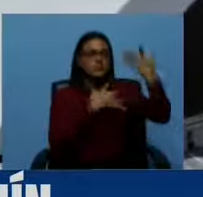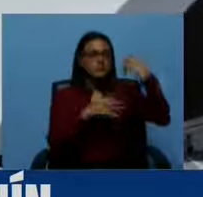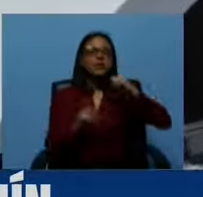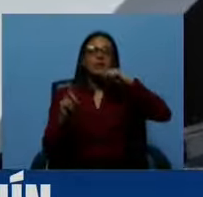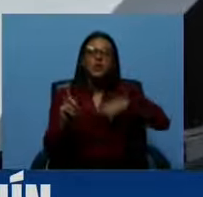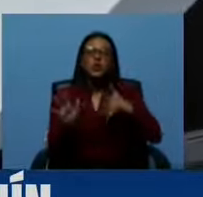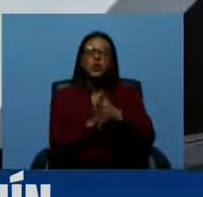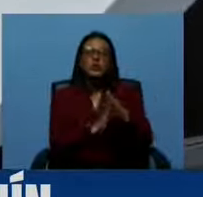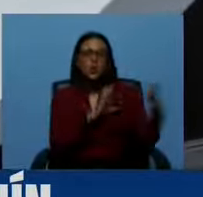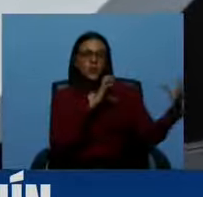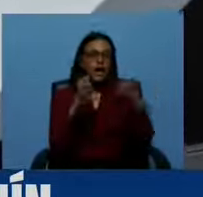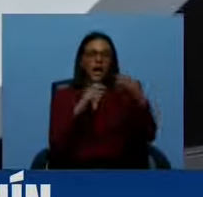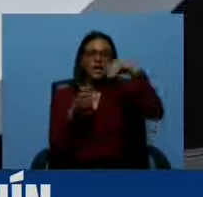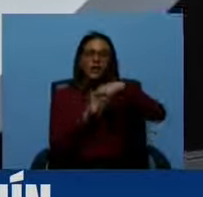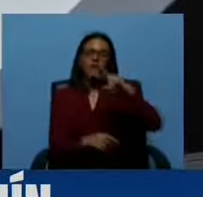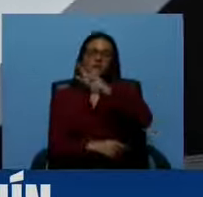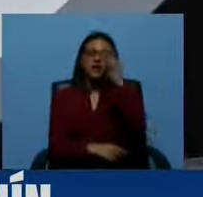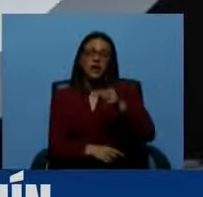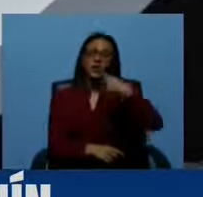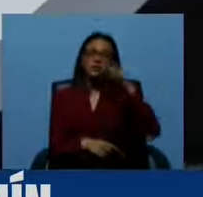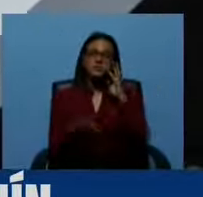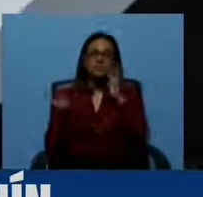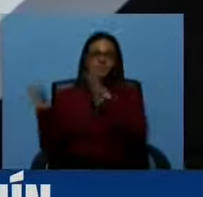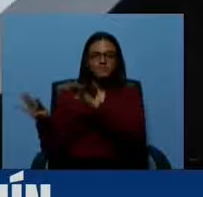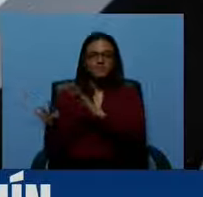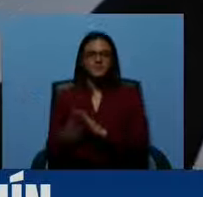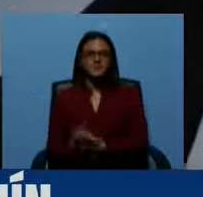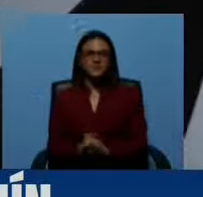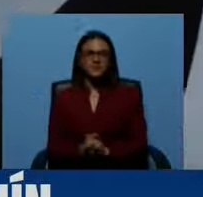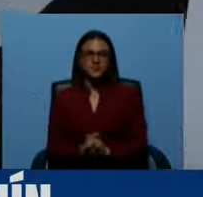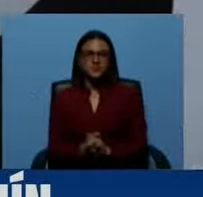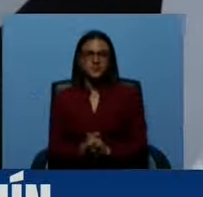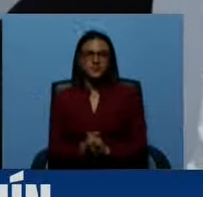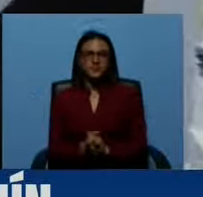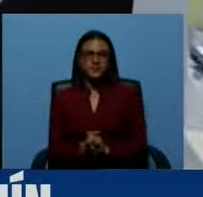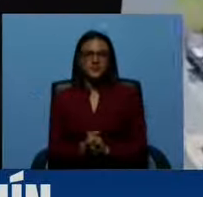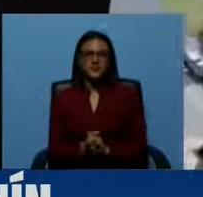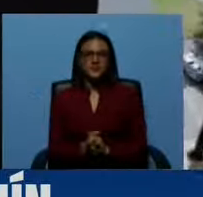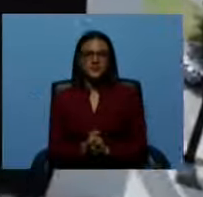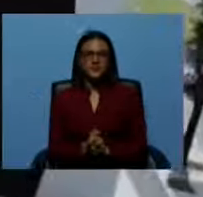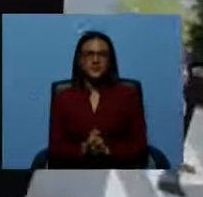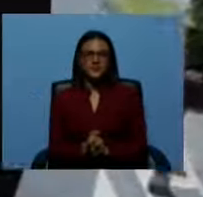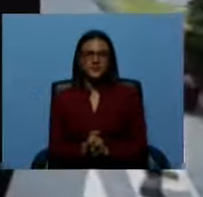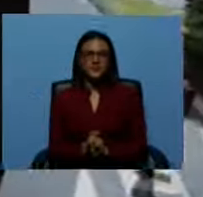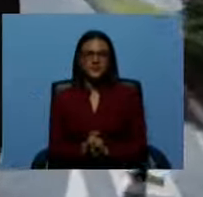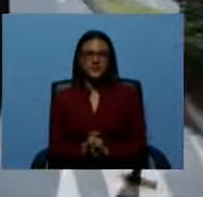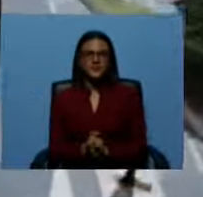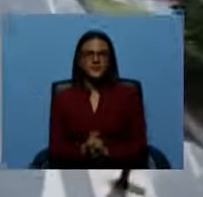Venezuela. Nosotros con estas imágenes vamos a despedir esta transmisión desde el Panteón Nacional. Adelante.